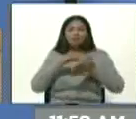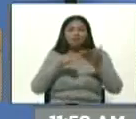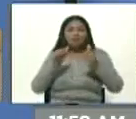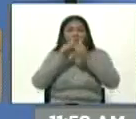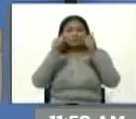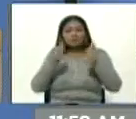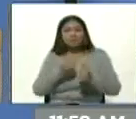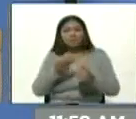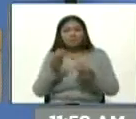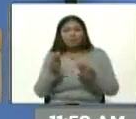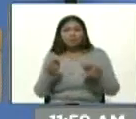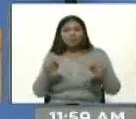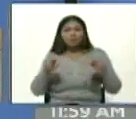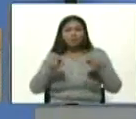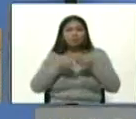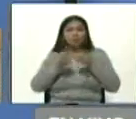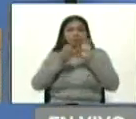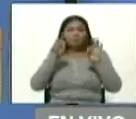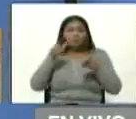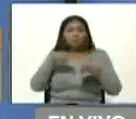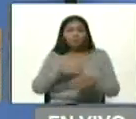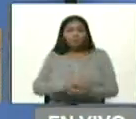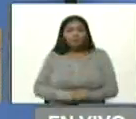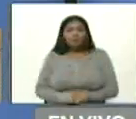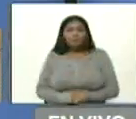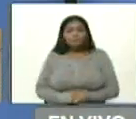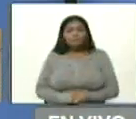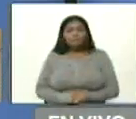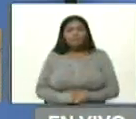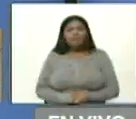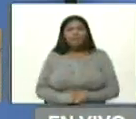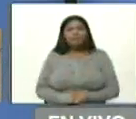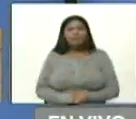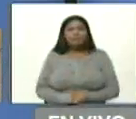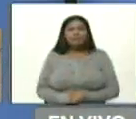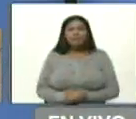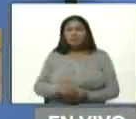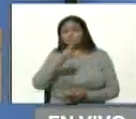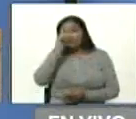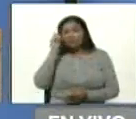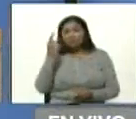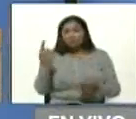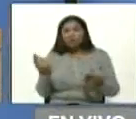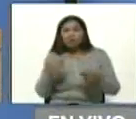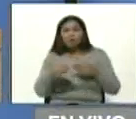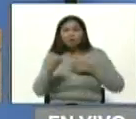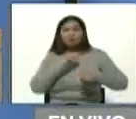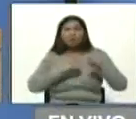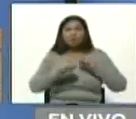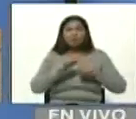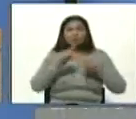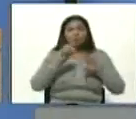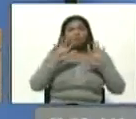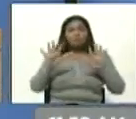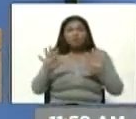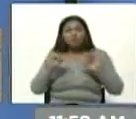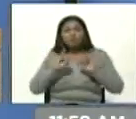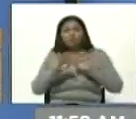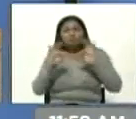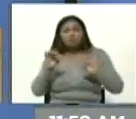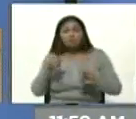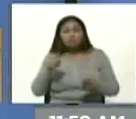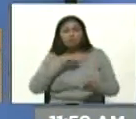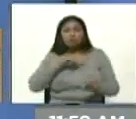se movieron por el 1x10 del PSUV, cuántos de los partidos aliados, cuántos de los se movieron por el 1x10 de acuerdo